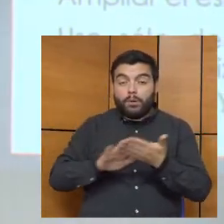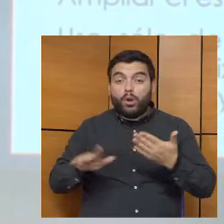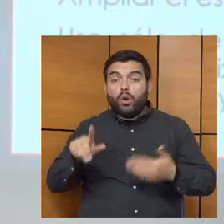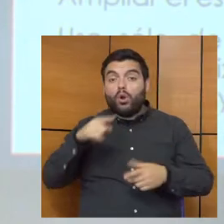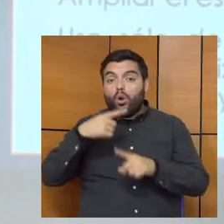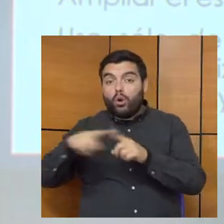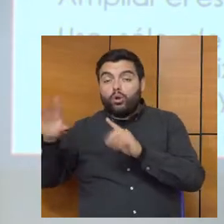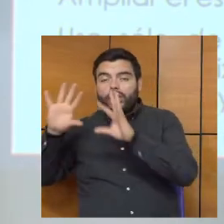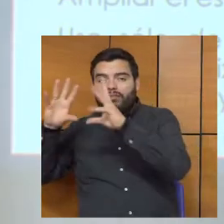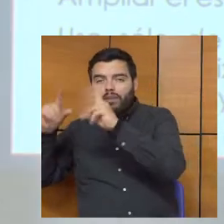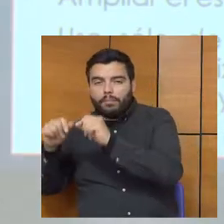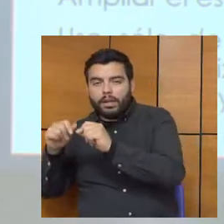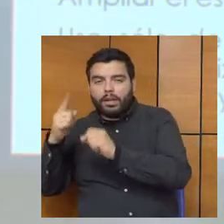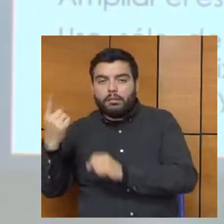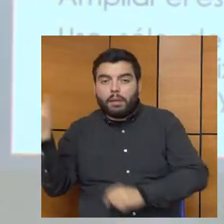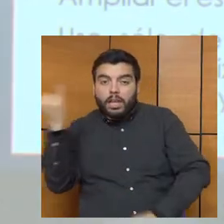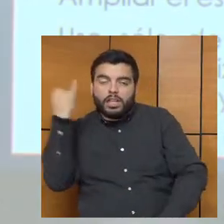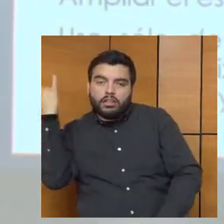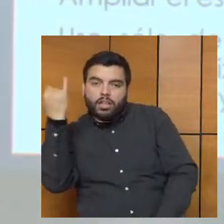patente